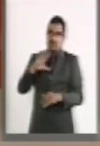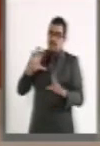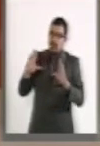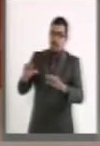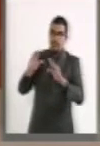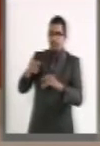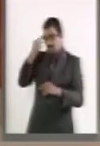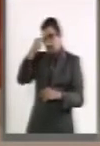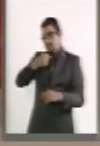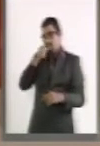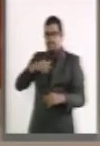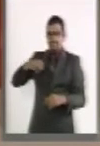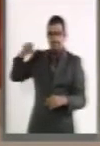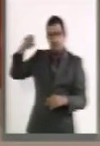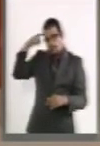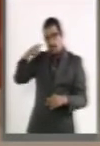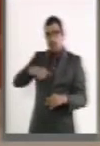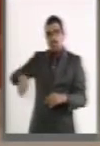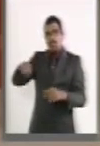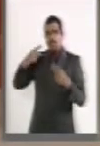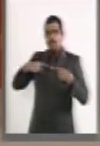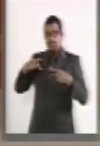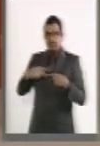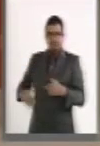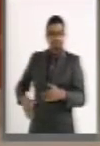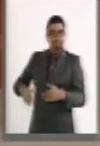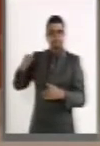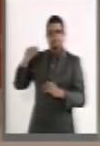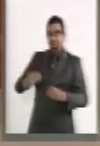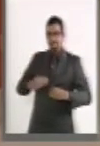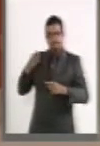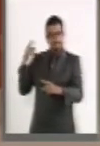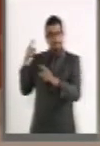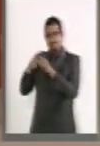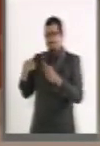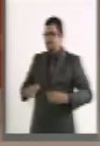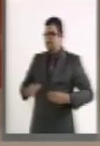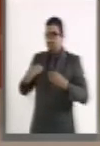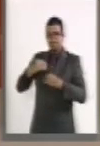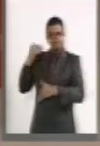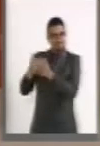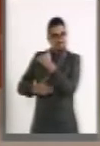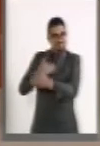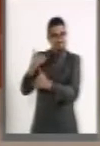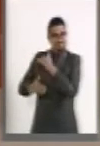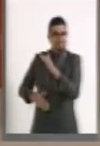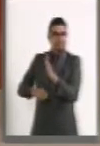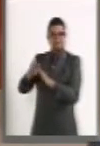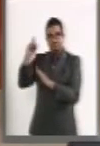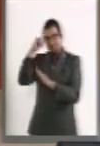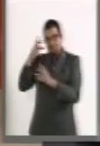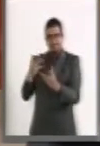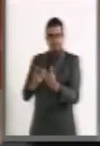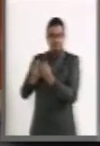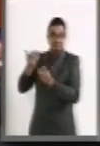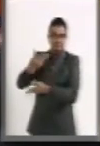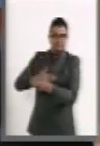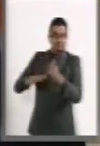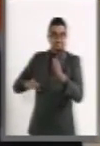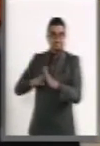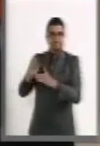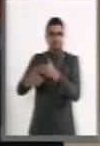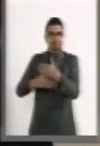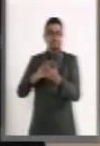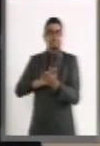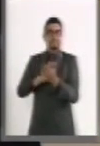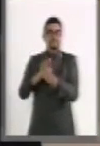la educación a lo largo de la vida ha de plantearse como proyecto inminentemente activo, participativo y constructivo, a través